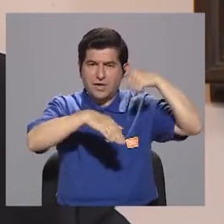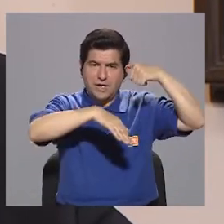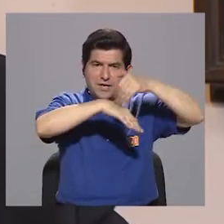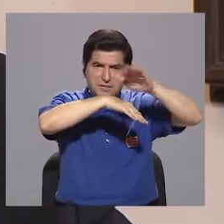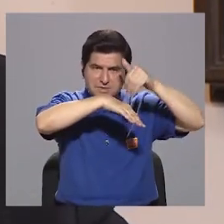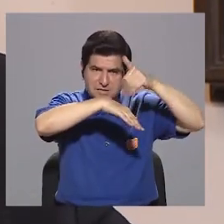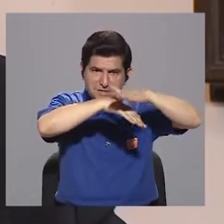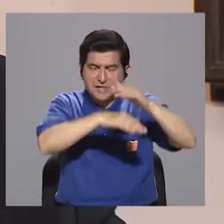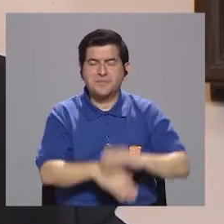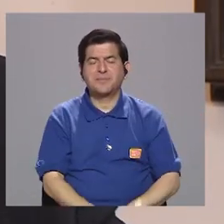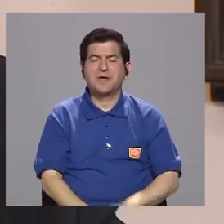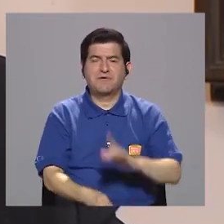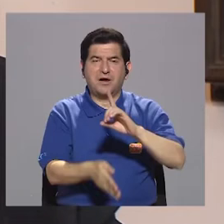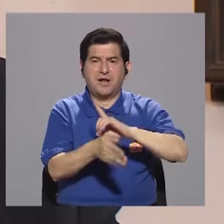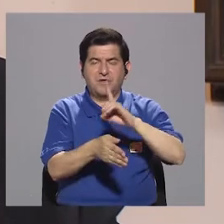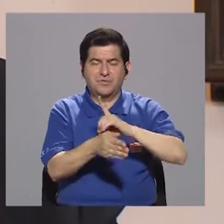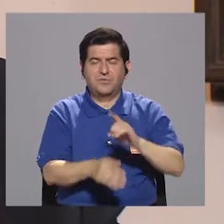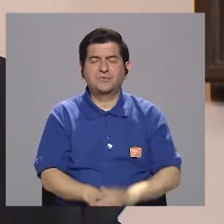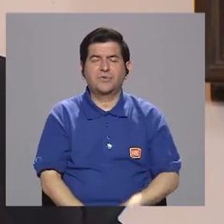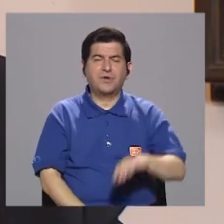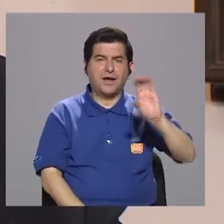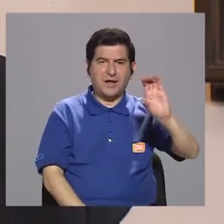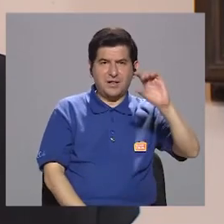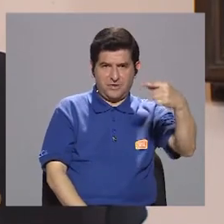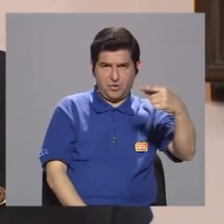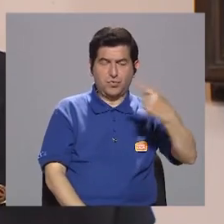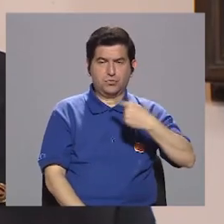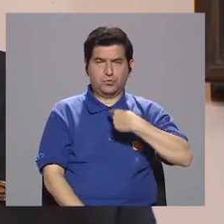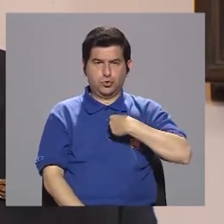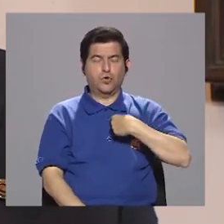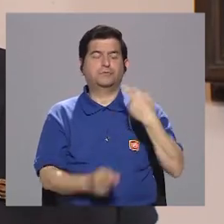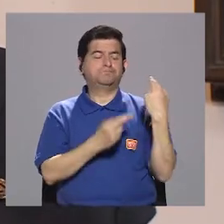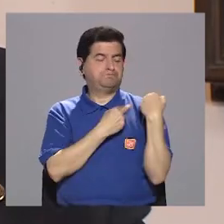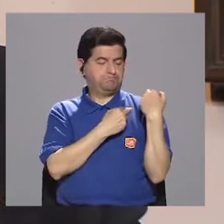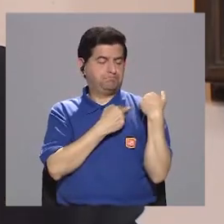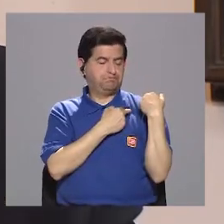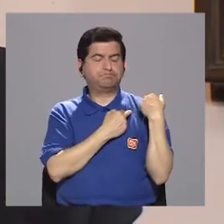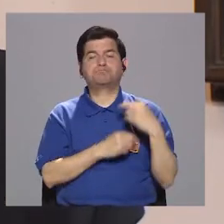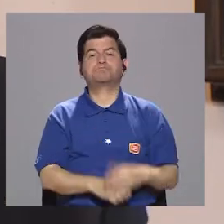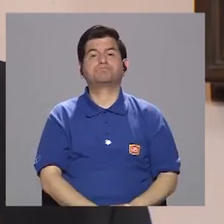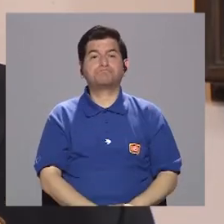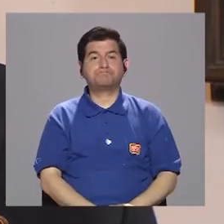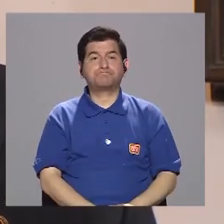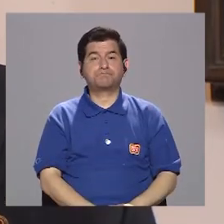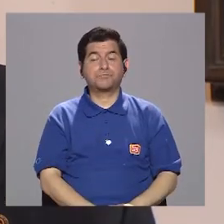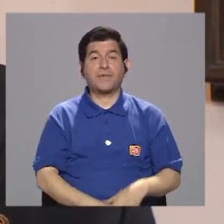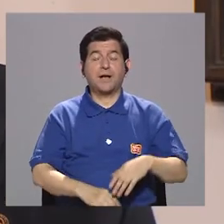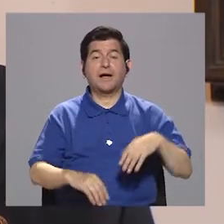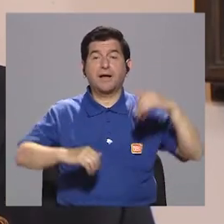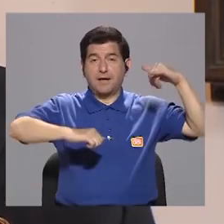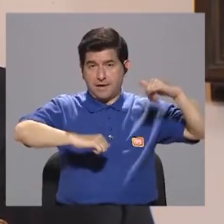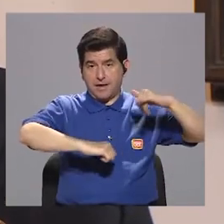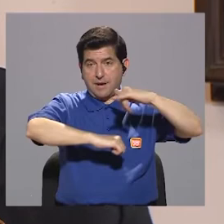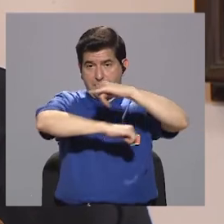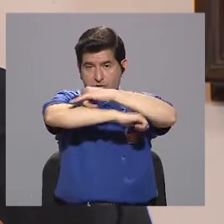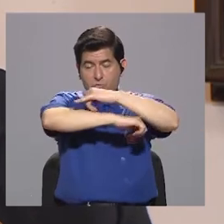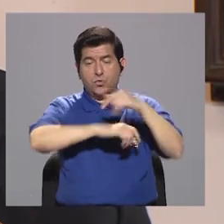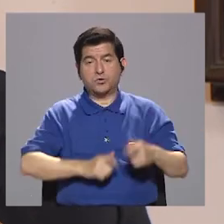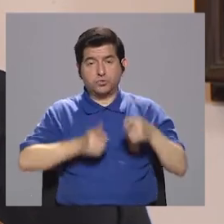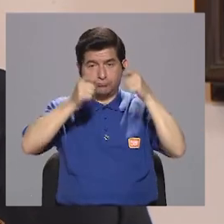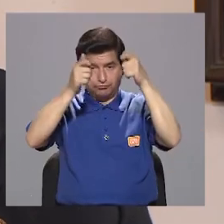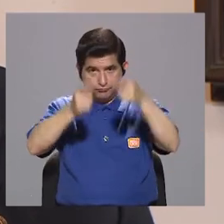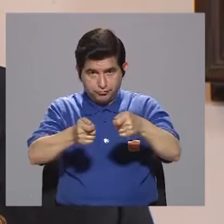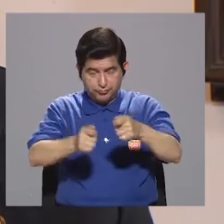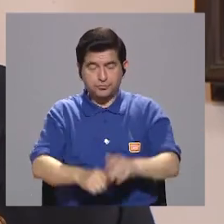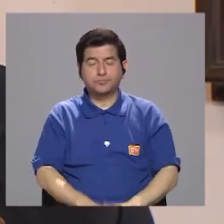al doctor Calderón. Yo me encargaba de llevarlas al aeropuerto